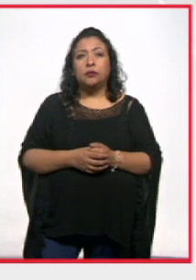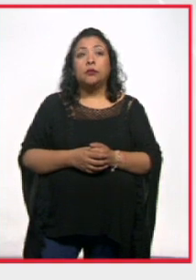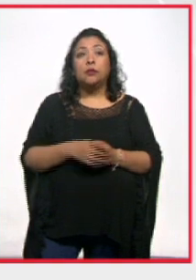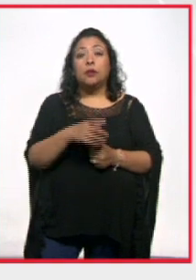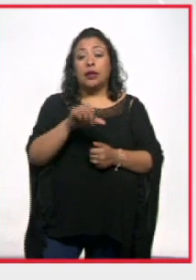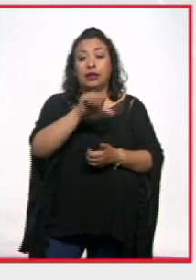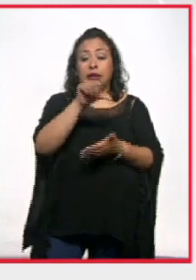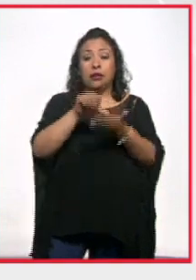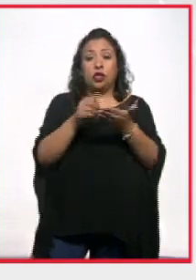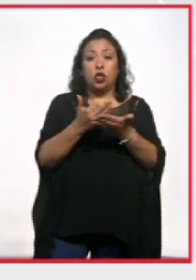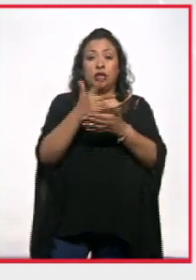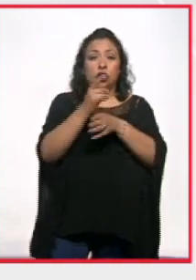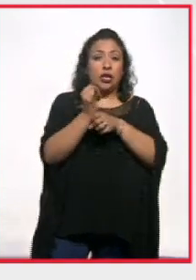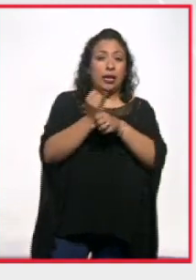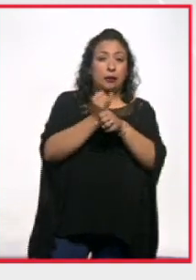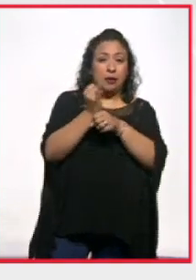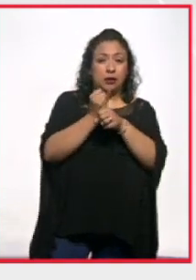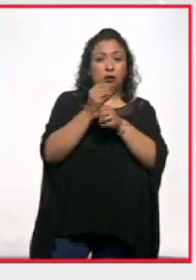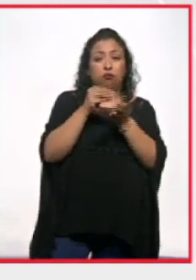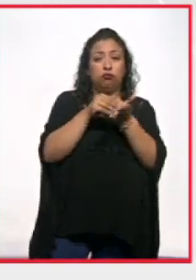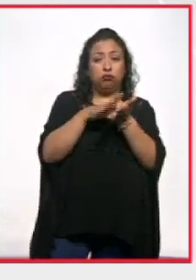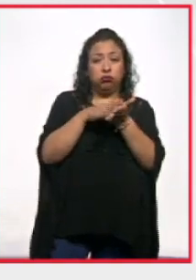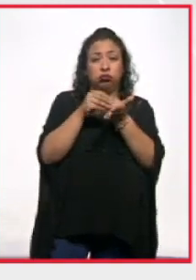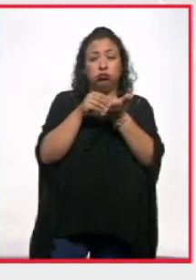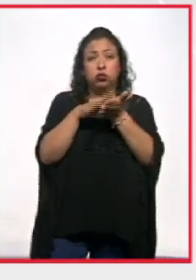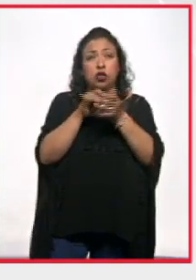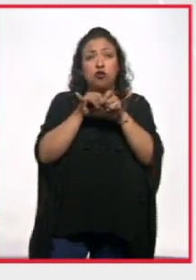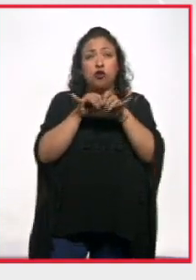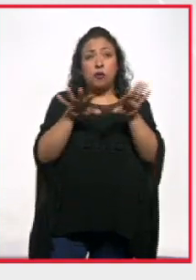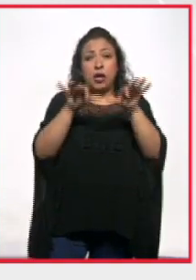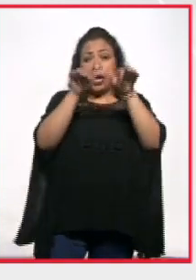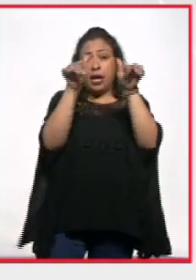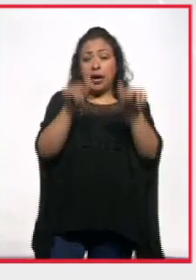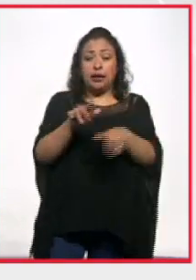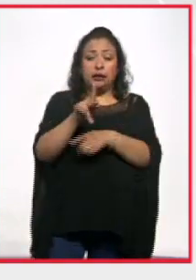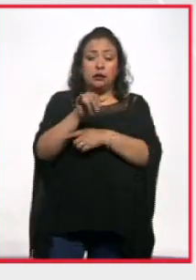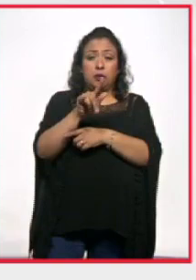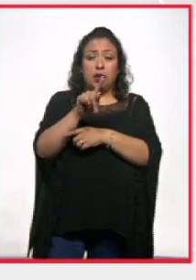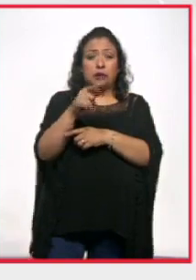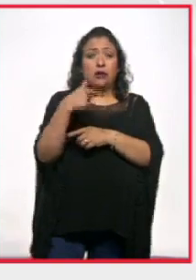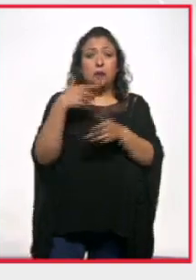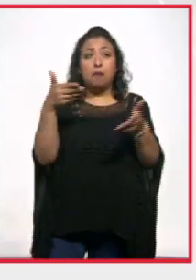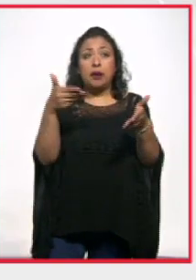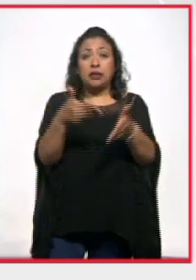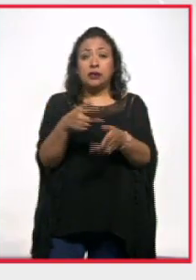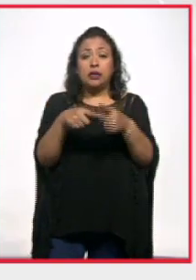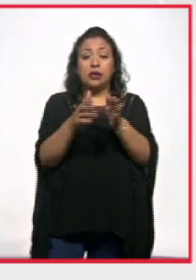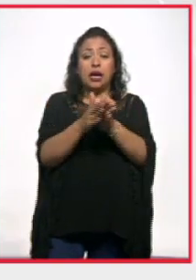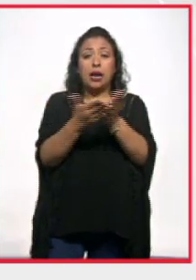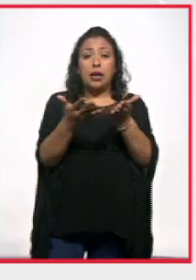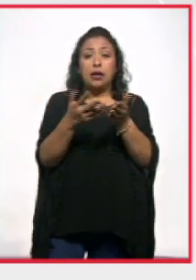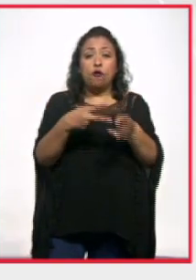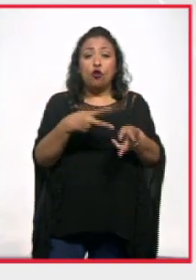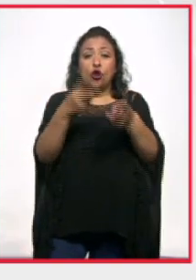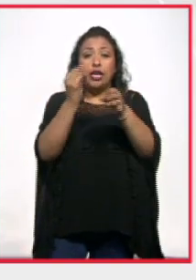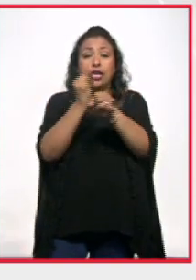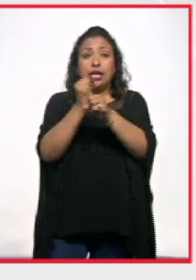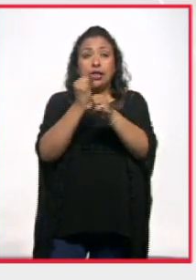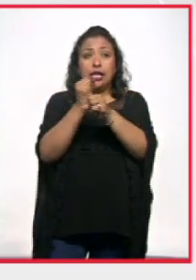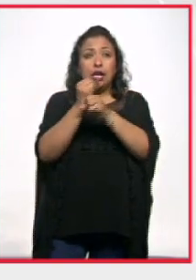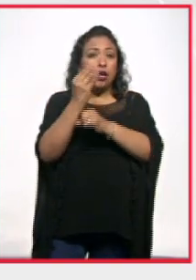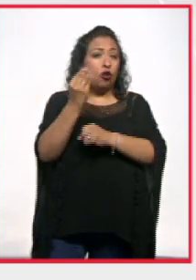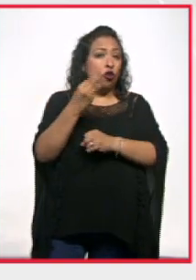El Centro Nacional de Investigación, Documentación e Información de Artes Plásticas presentó el libro electrónico del